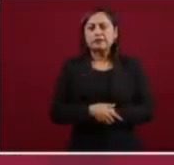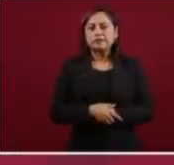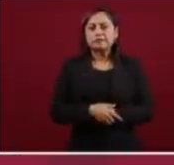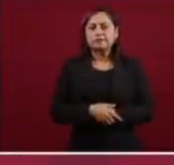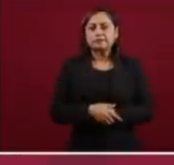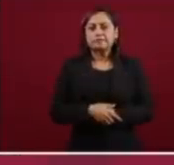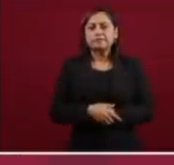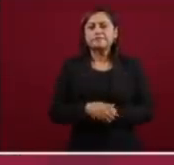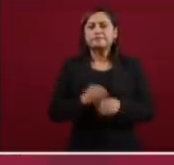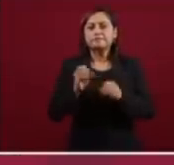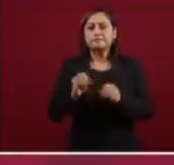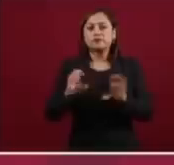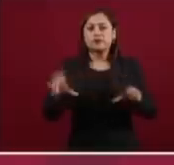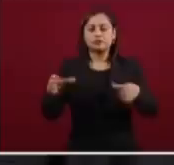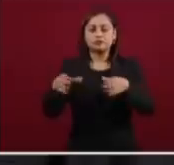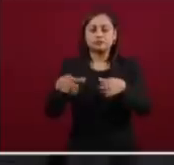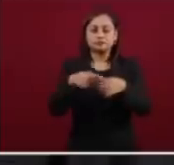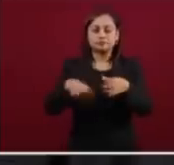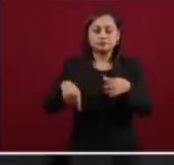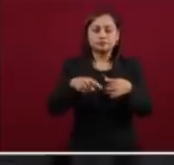intereses sectarios